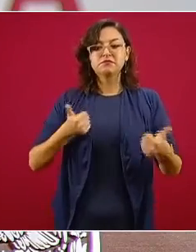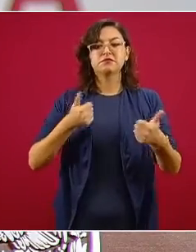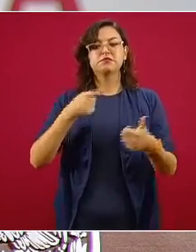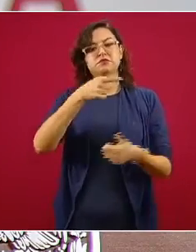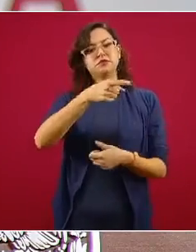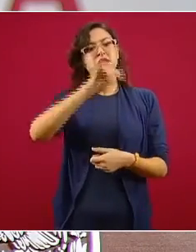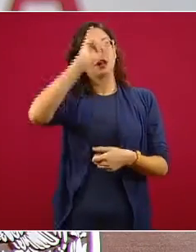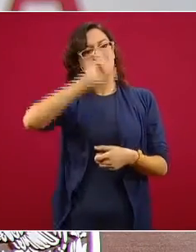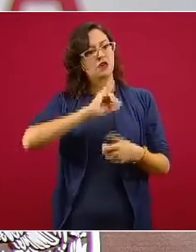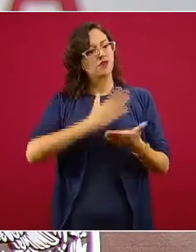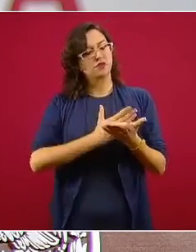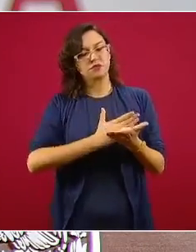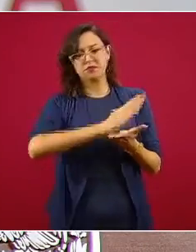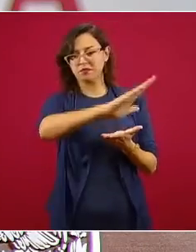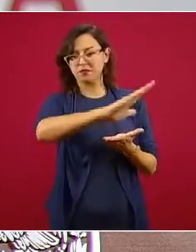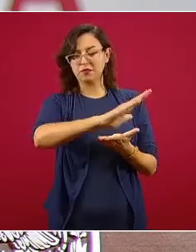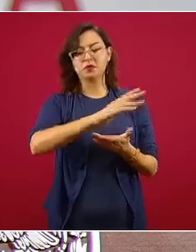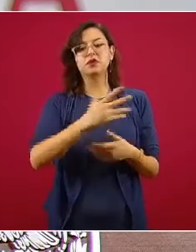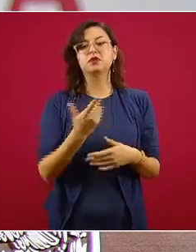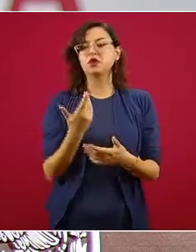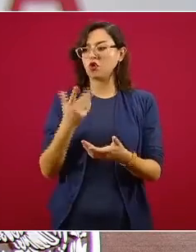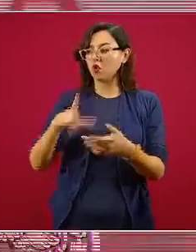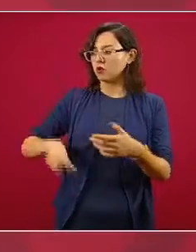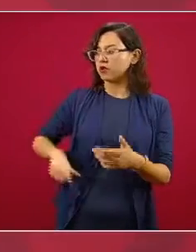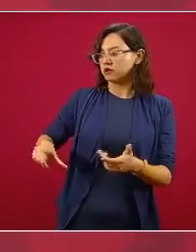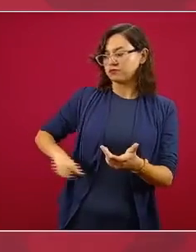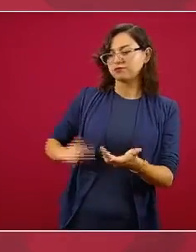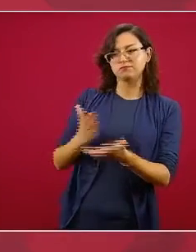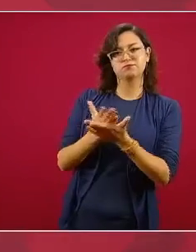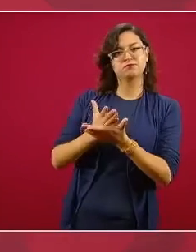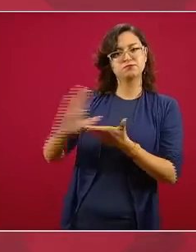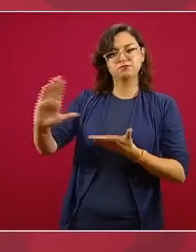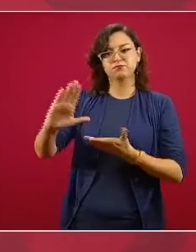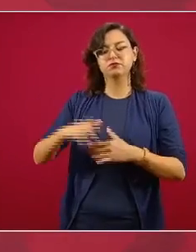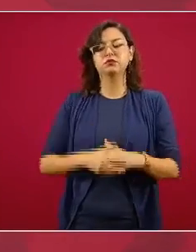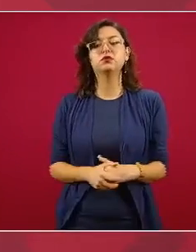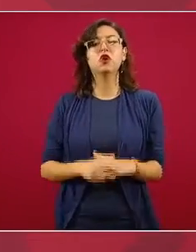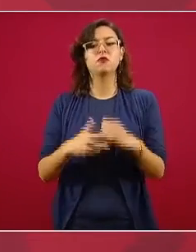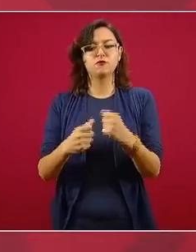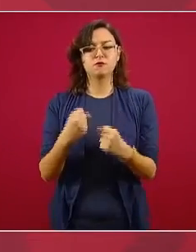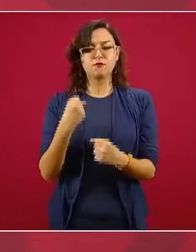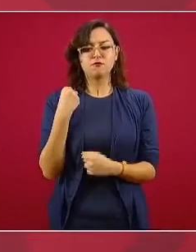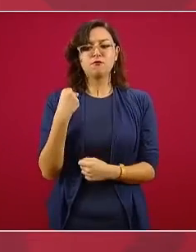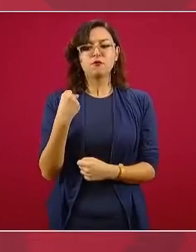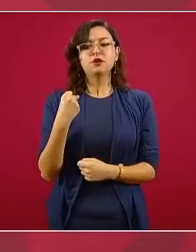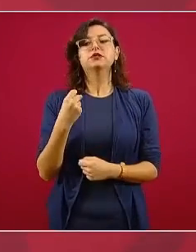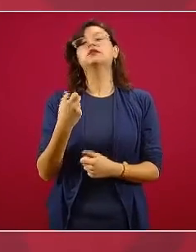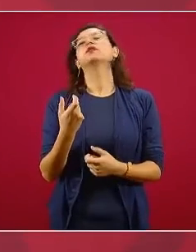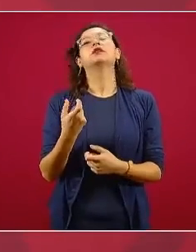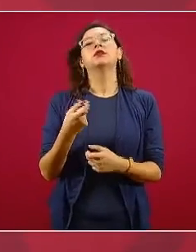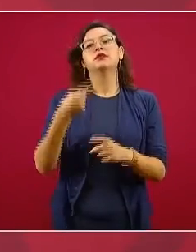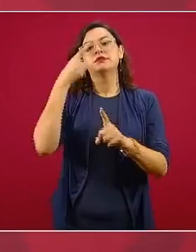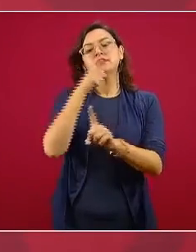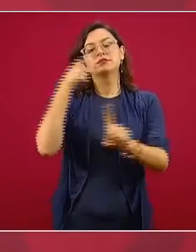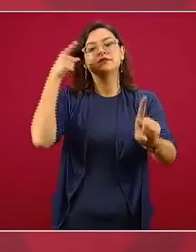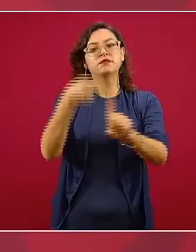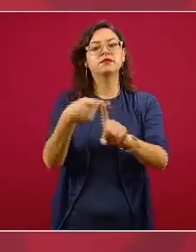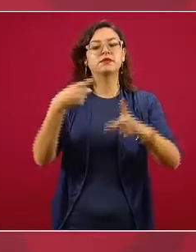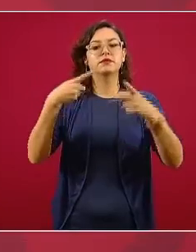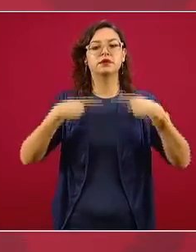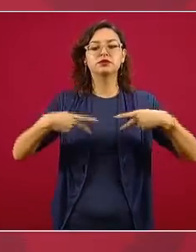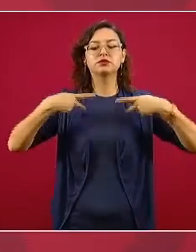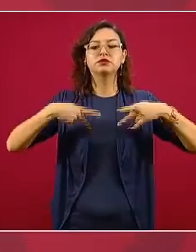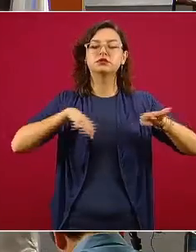los patrones y también frente al gobierno. Que sean fuertes y que cumplan con su función de defensa de